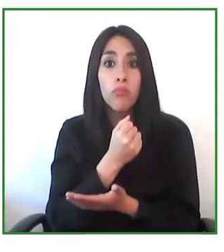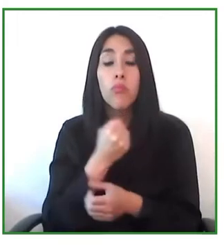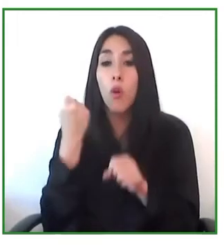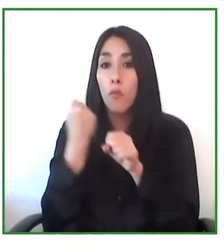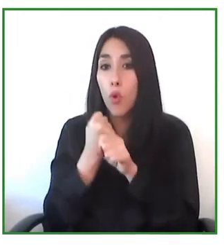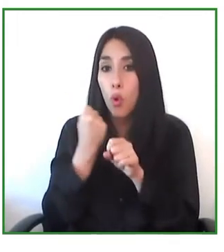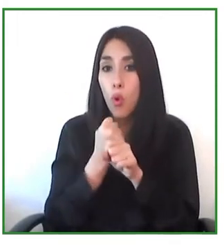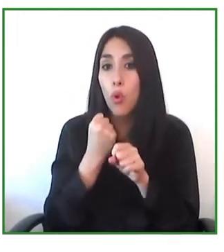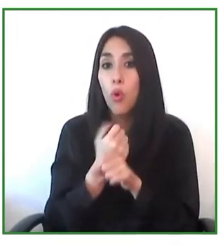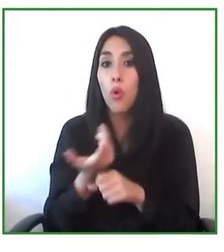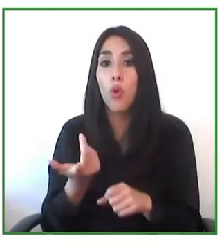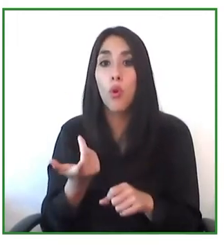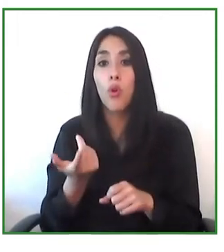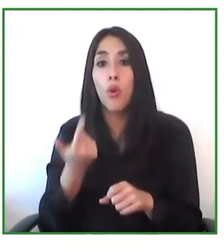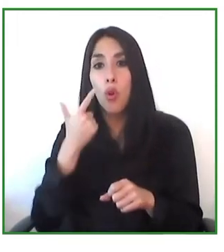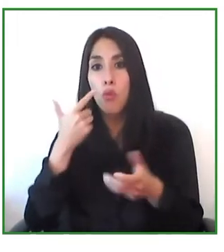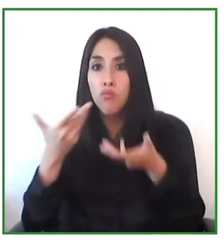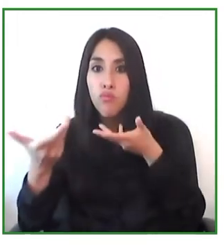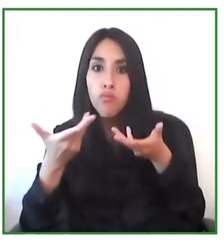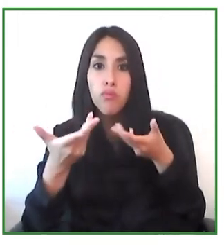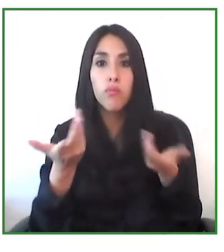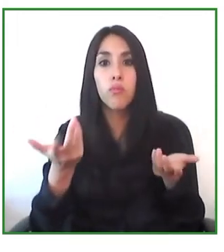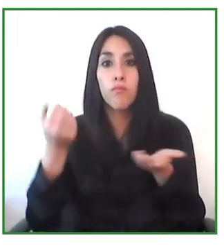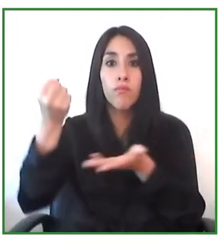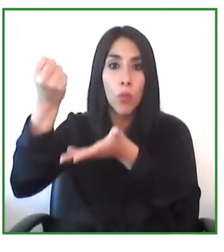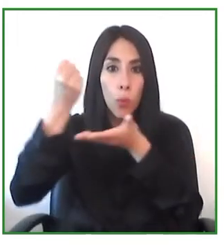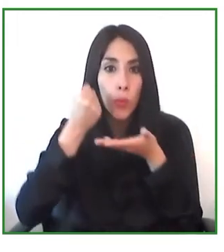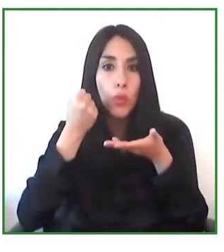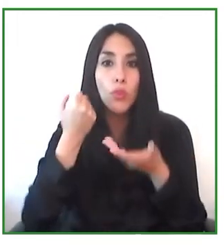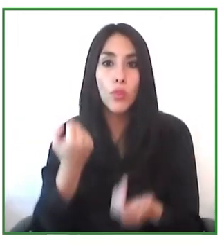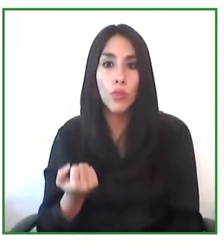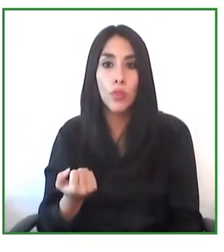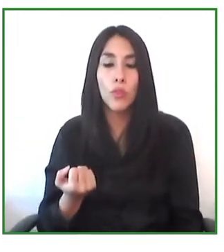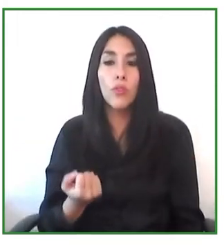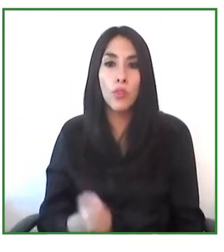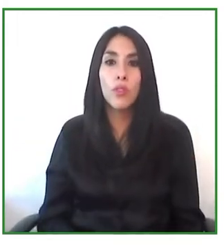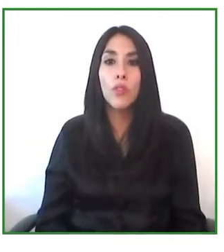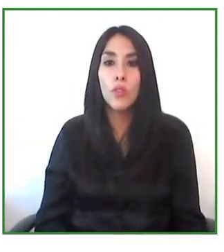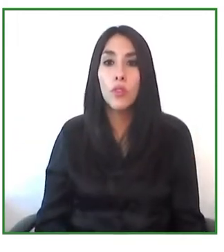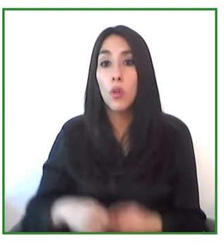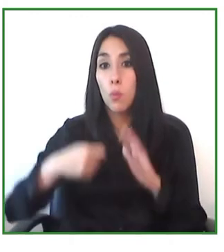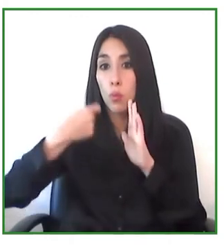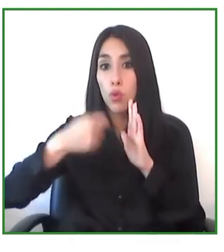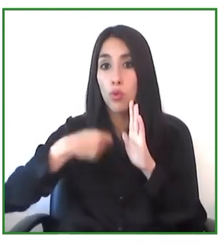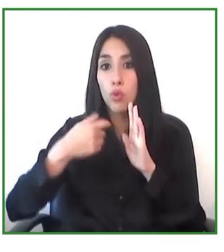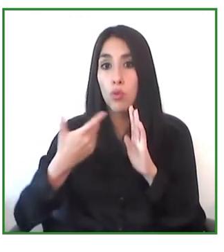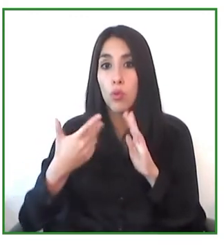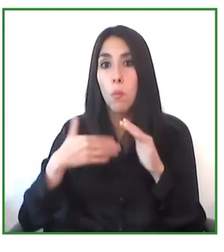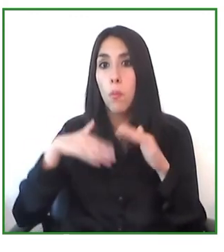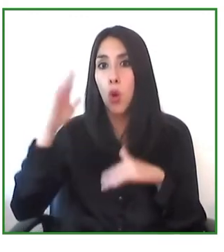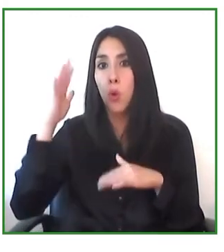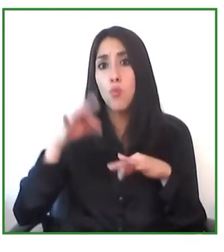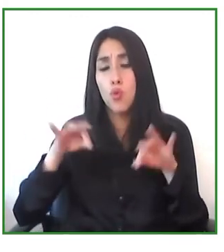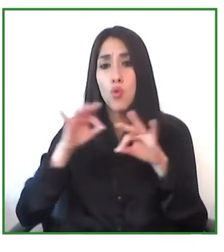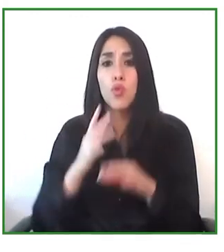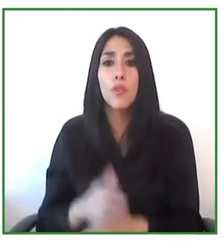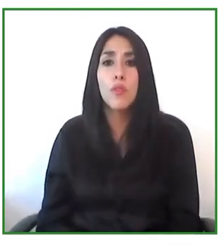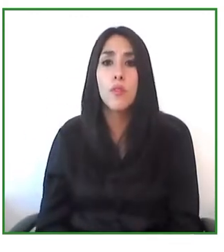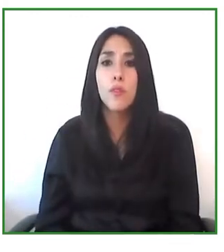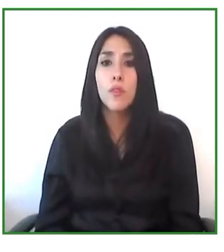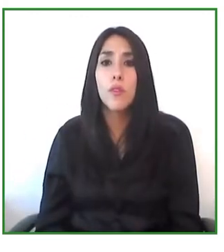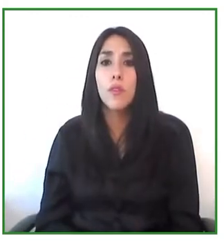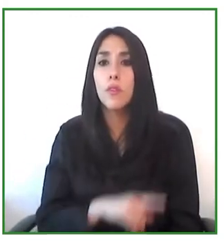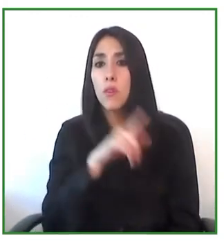se tenga la continuidad del proyecto, que es el más importante. No queremos solamente tener por